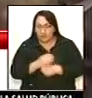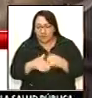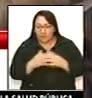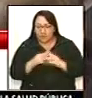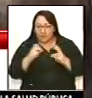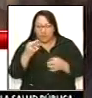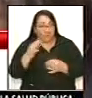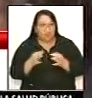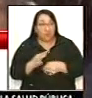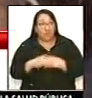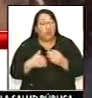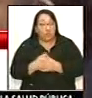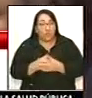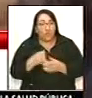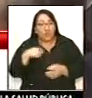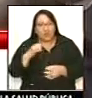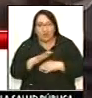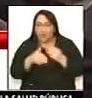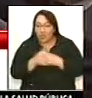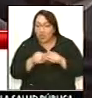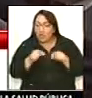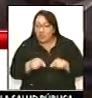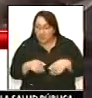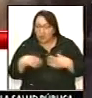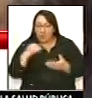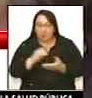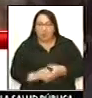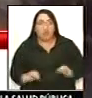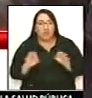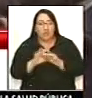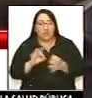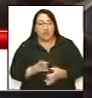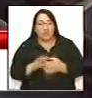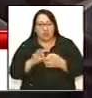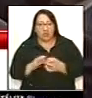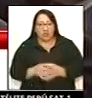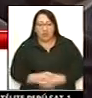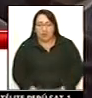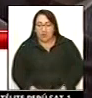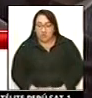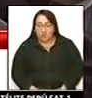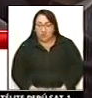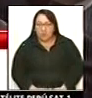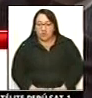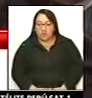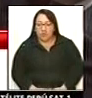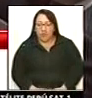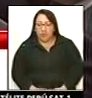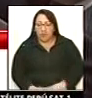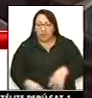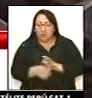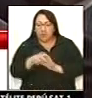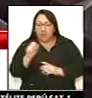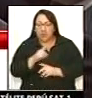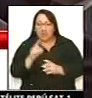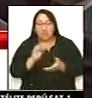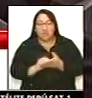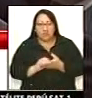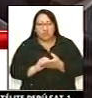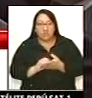penal, de un juzgado penal a un juzgado civil, y ponderar la especialidad en la carrera. El derecho cada vez tiene